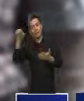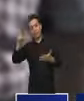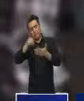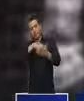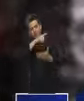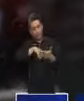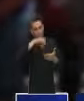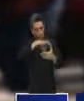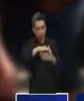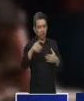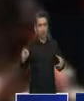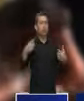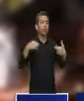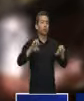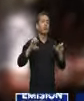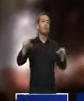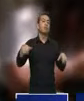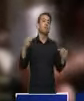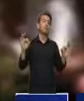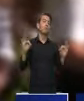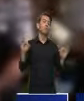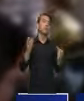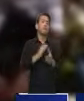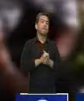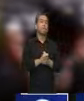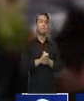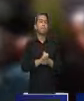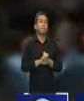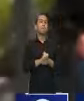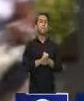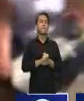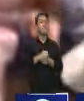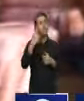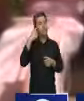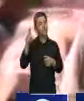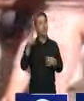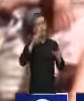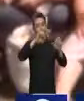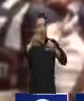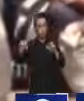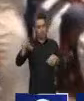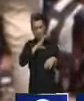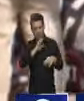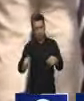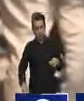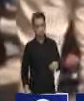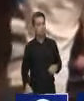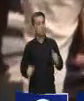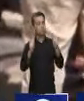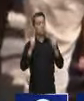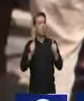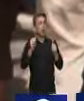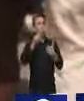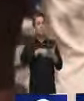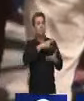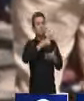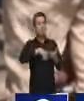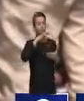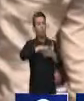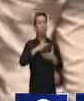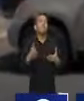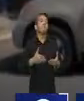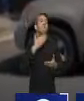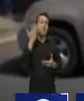le ha dado al al al ciudadano al connacional nuestro es que pueda votar de de modo fácil a través de su